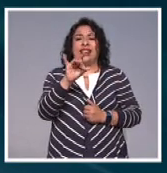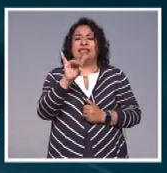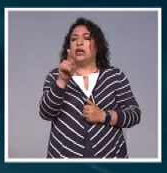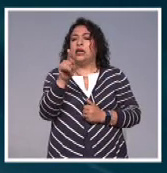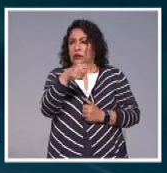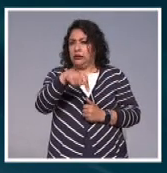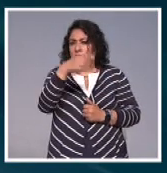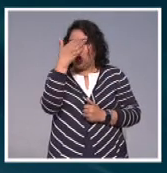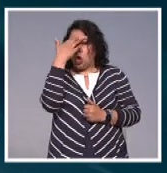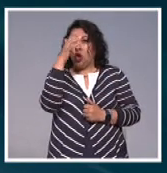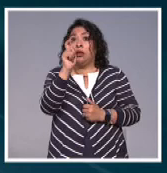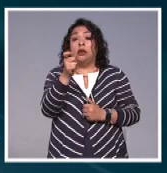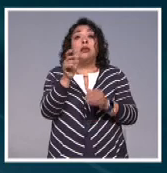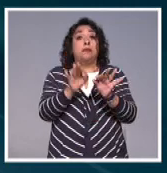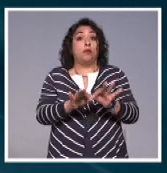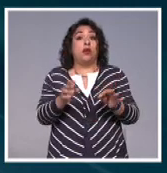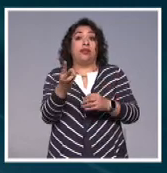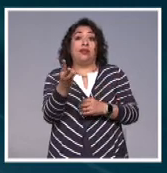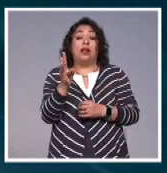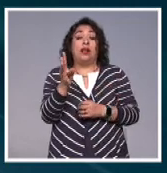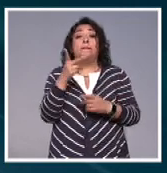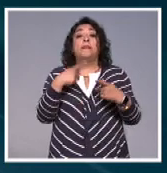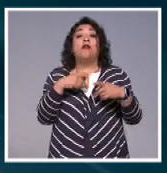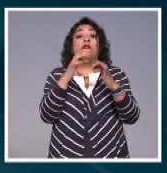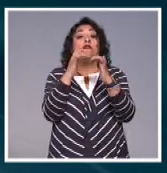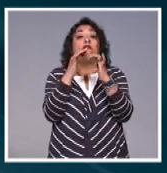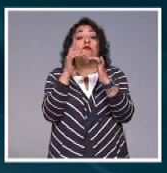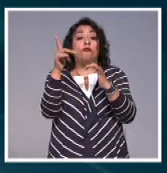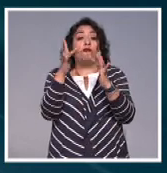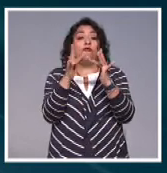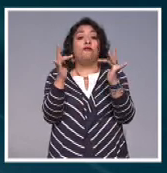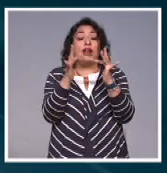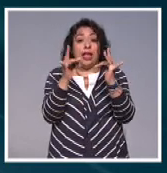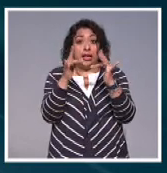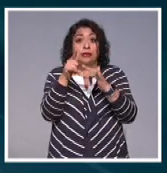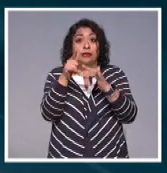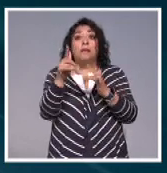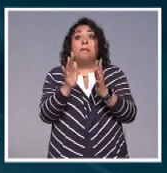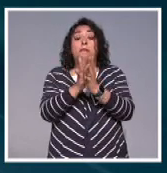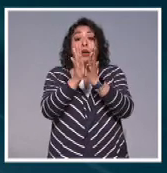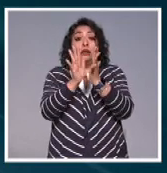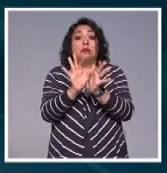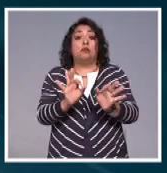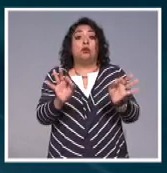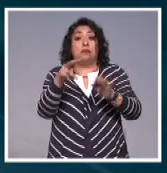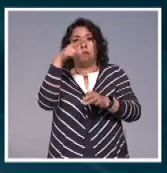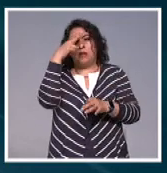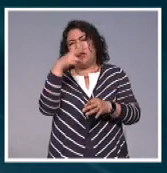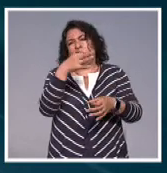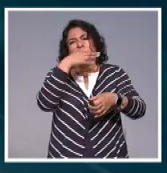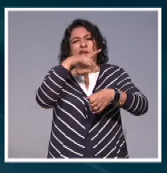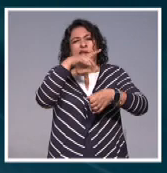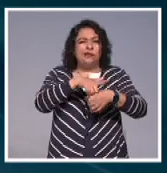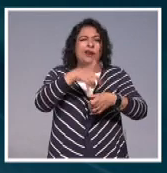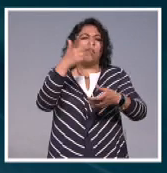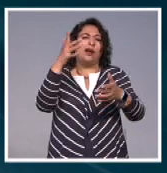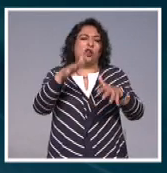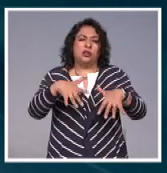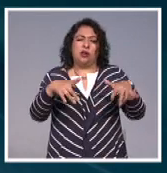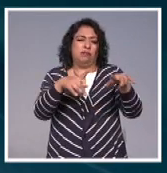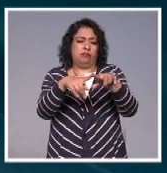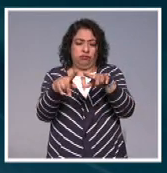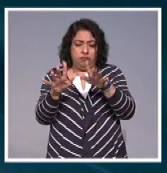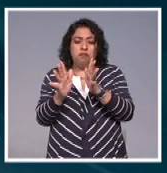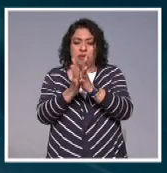los que no lo saben, es un importante trío de flautistas franceses que ha tenido presencia importante en México, en festivales, en series, en conciertos,